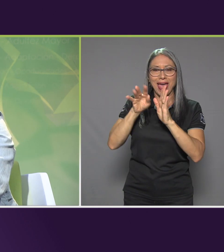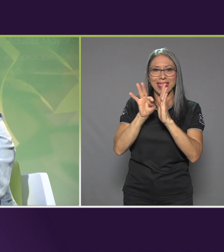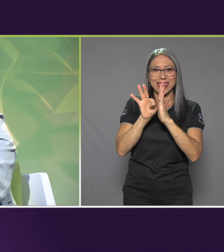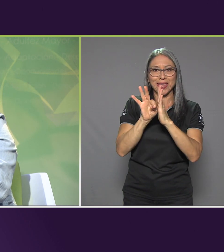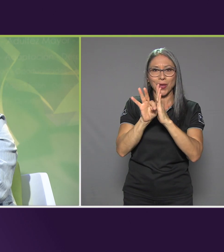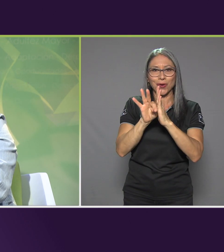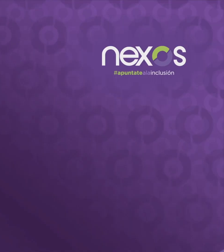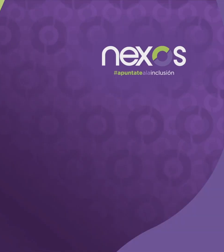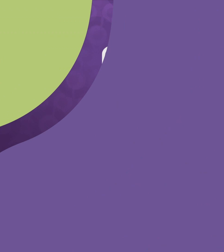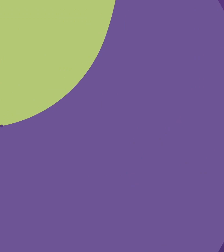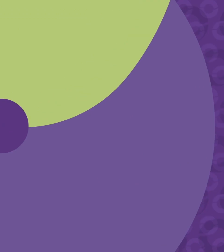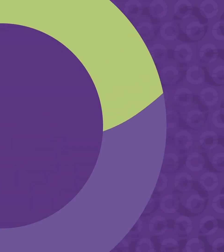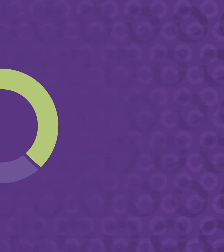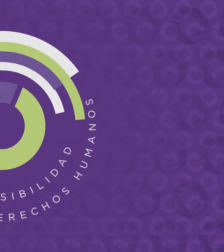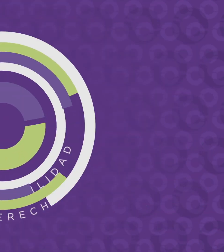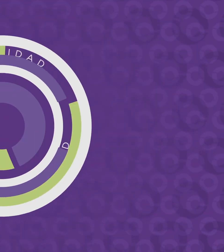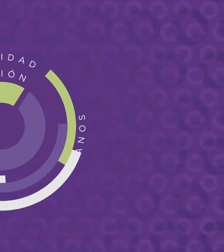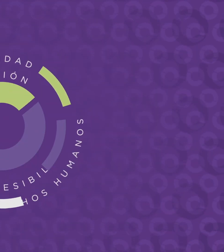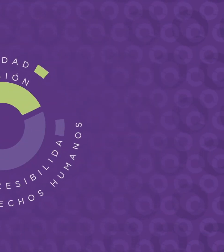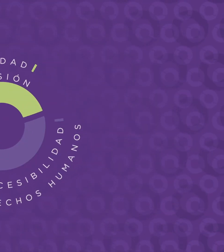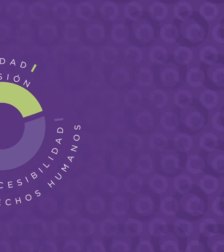TikTok.